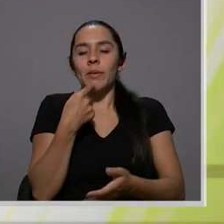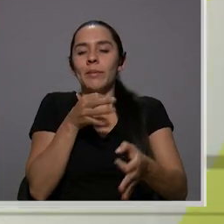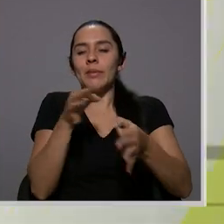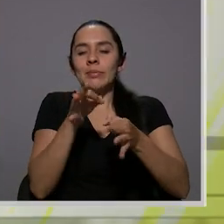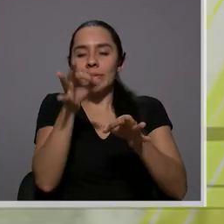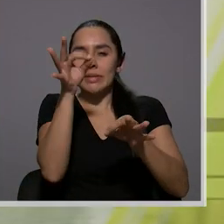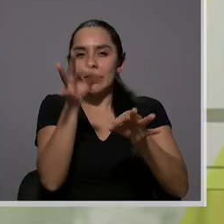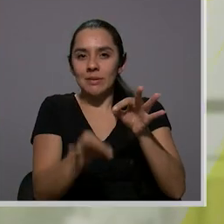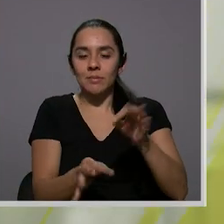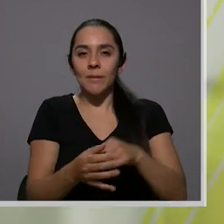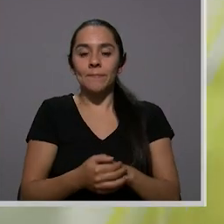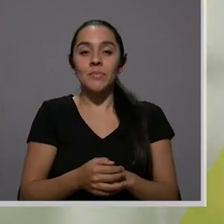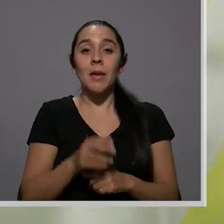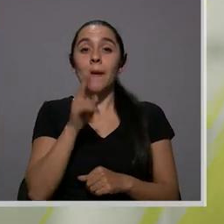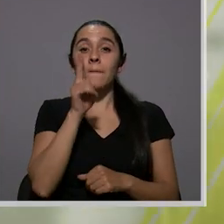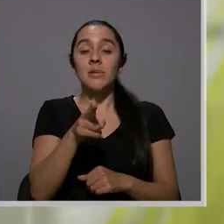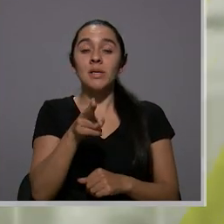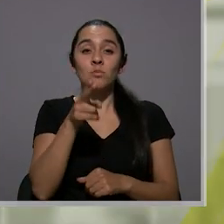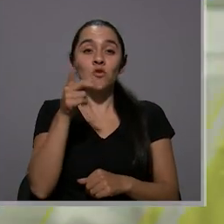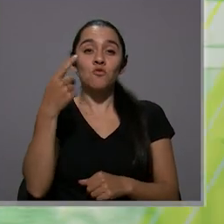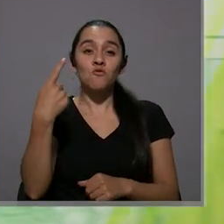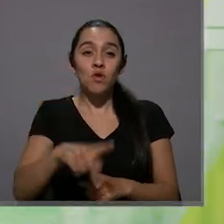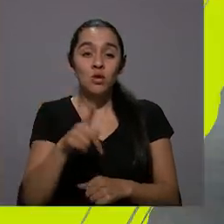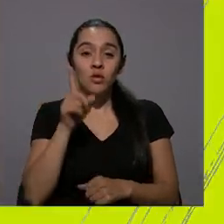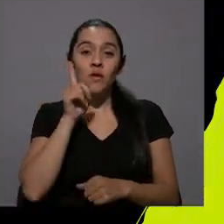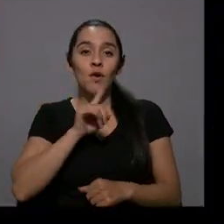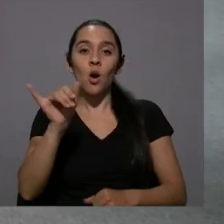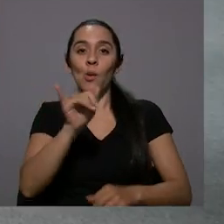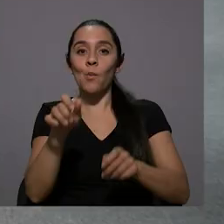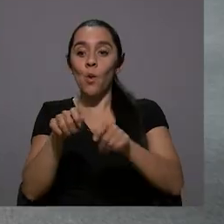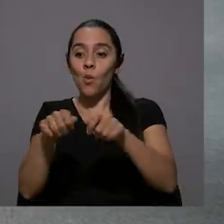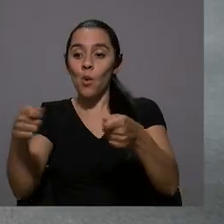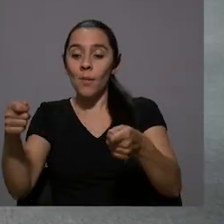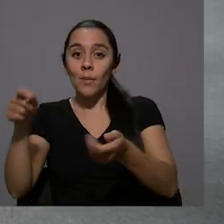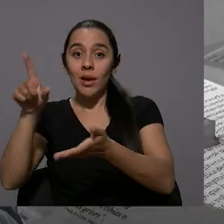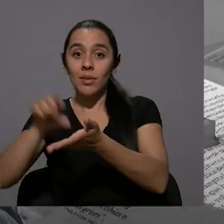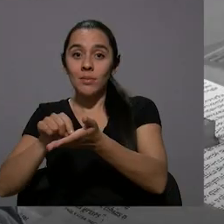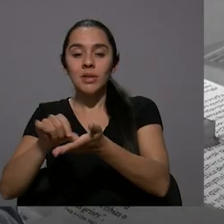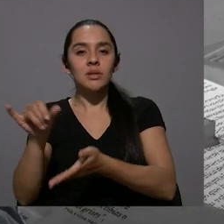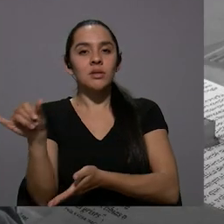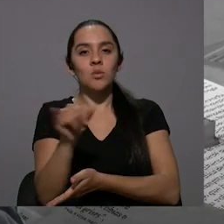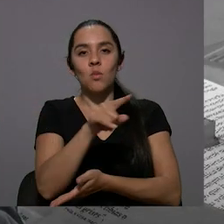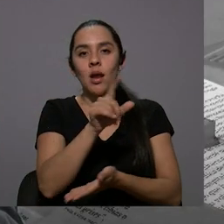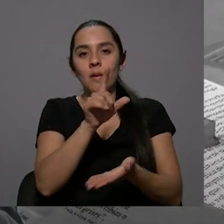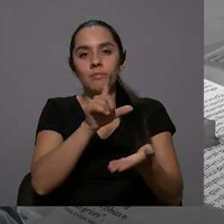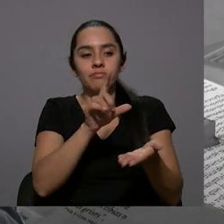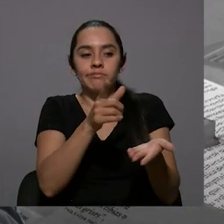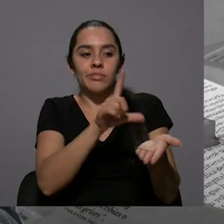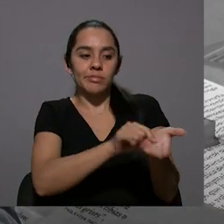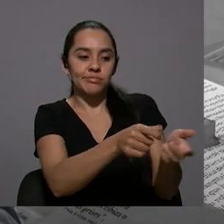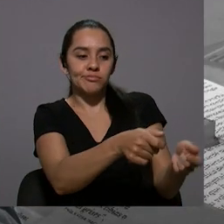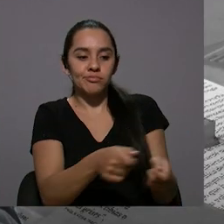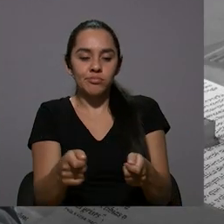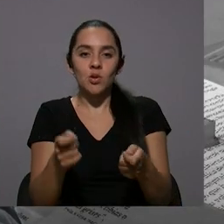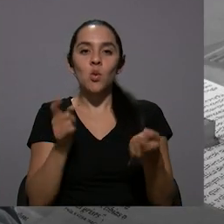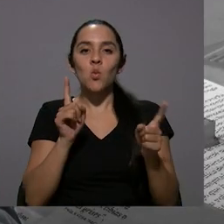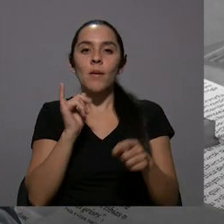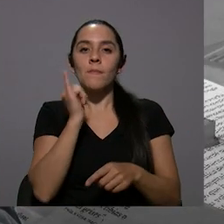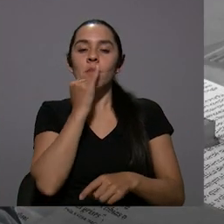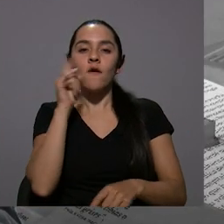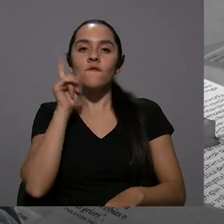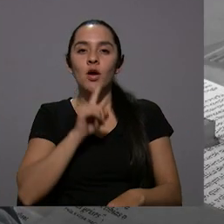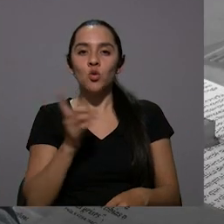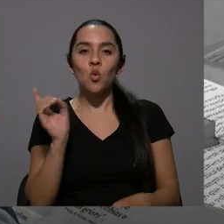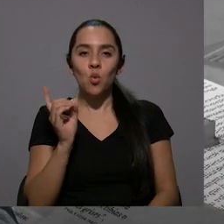así tal vez en sencillo los mismos riesgos de fraude que con una papeleta preimpresa habría con esta papeleta cuál es Dónde están esos